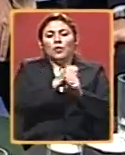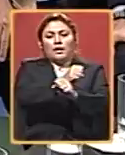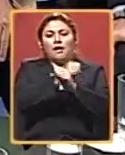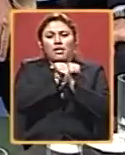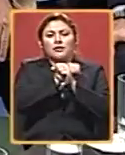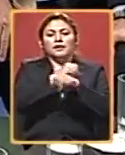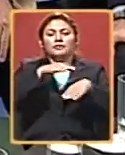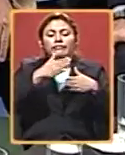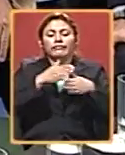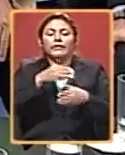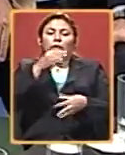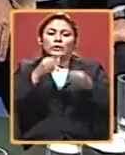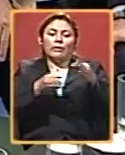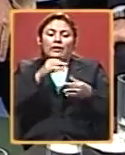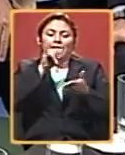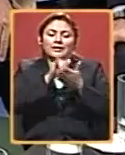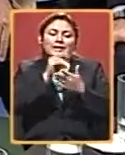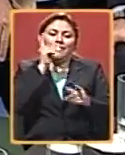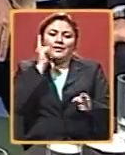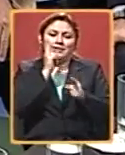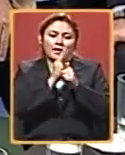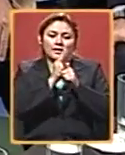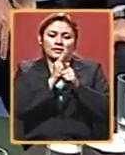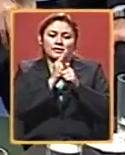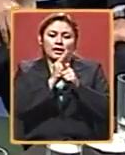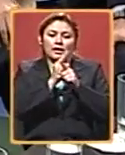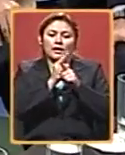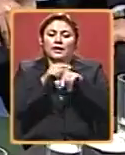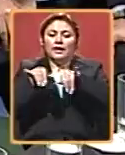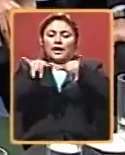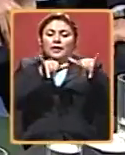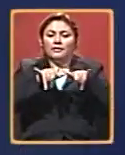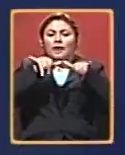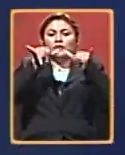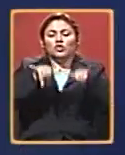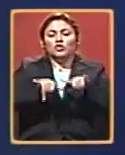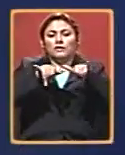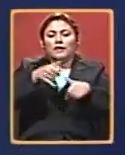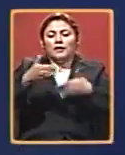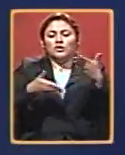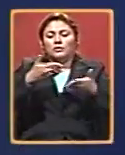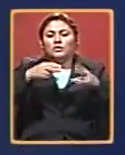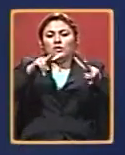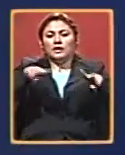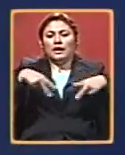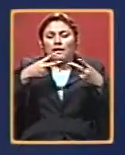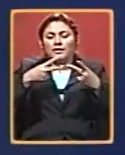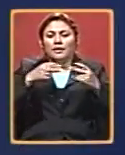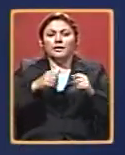garantizar justamente esa eficiencia, equidad y sostenibilidad en los servicios y en la vía de